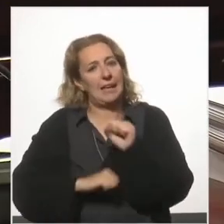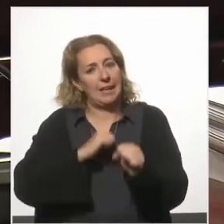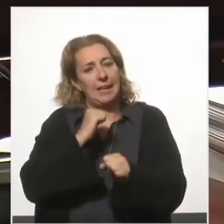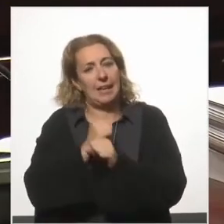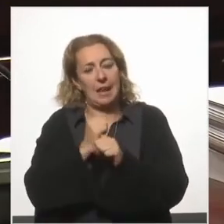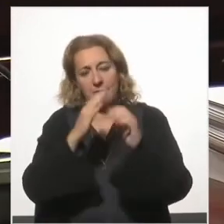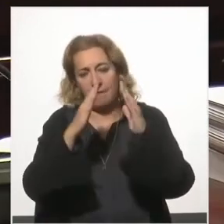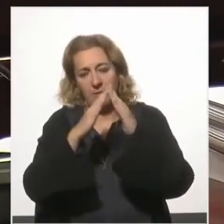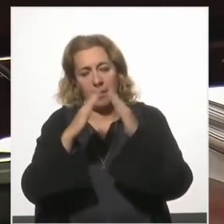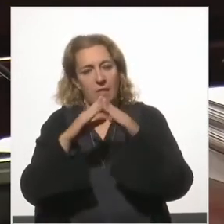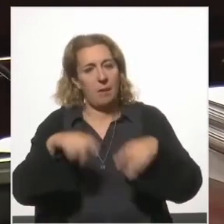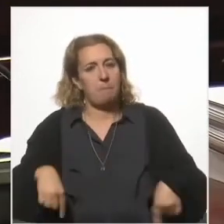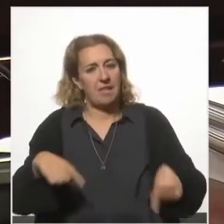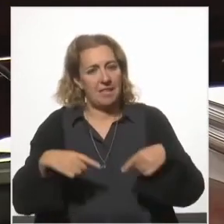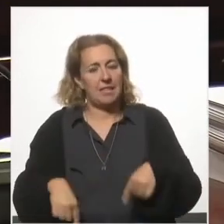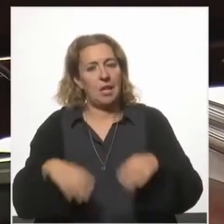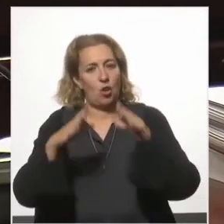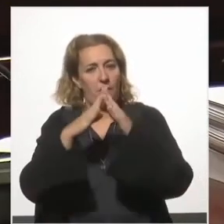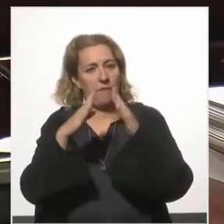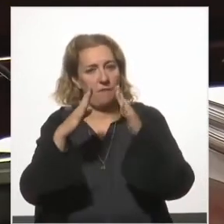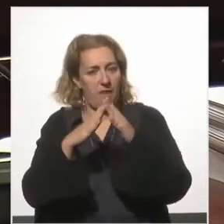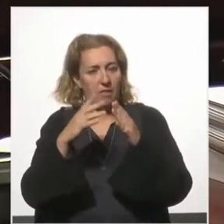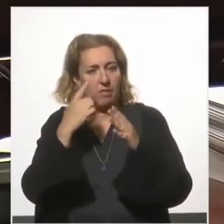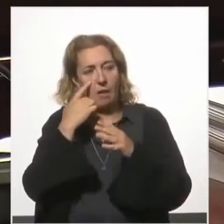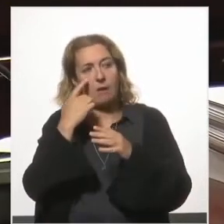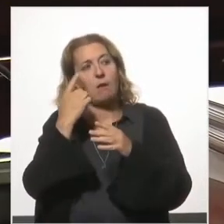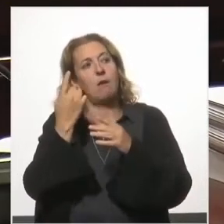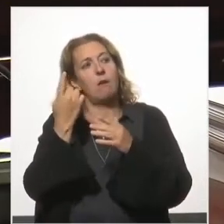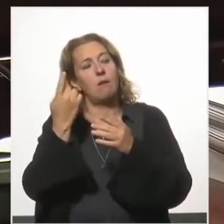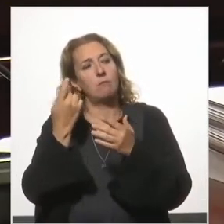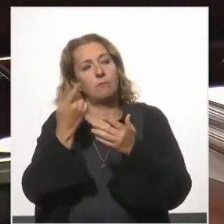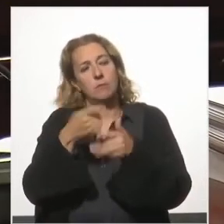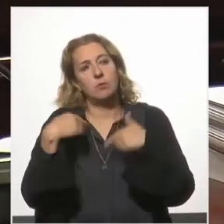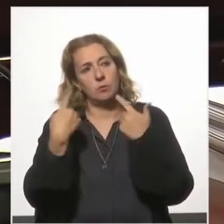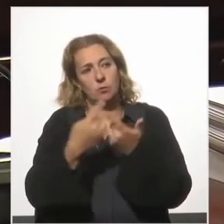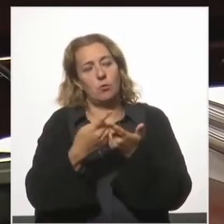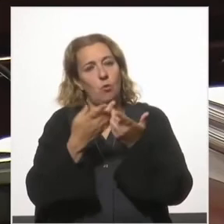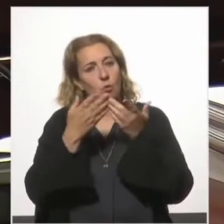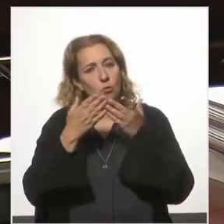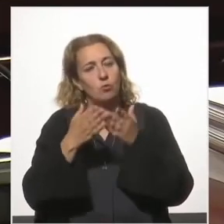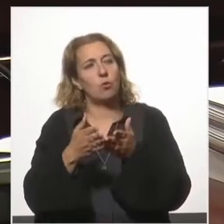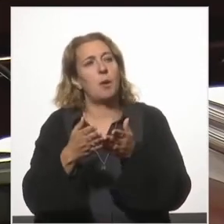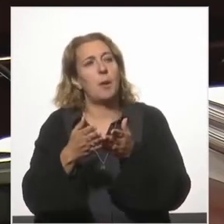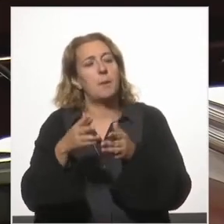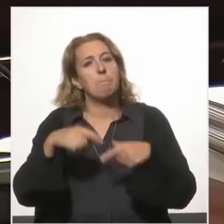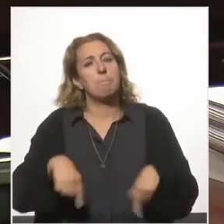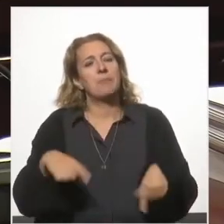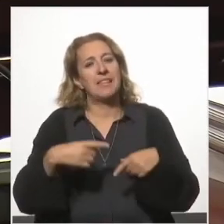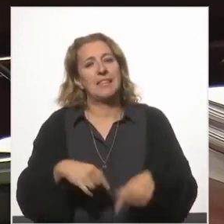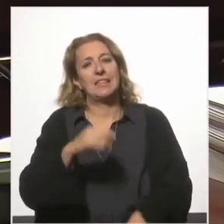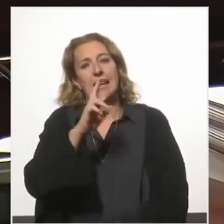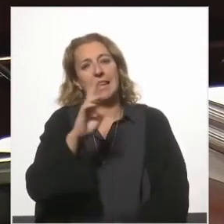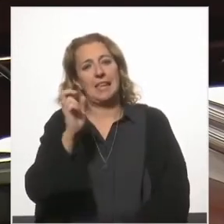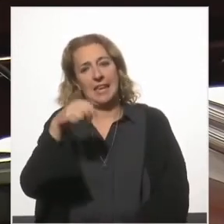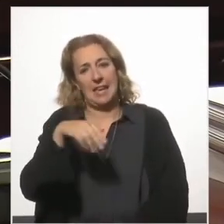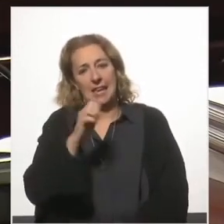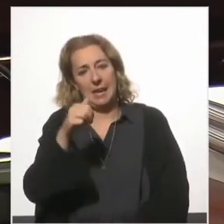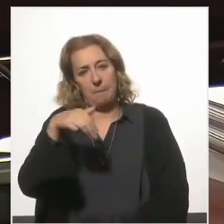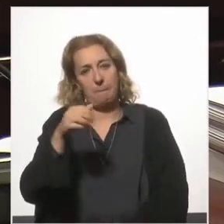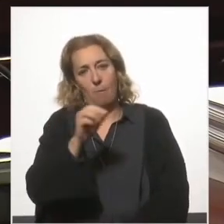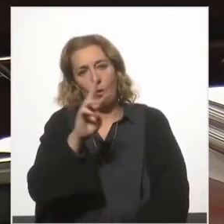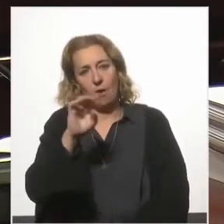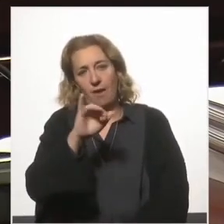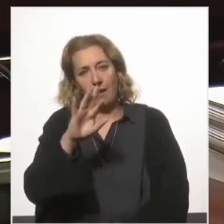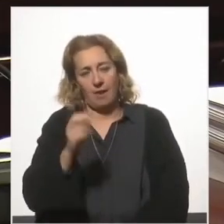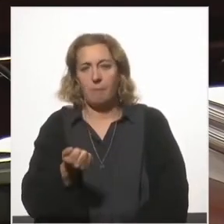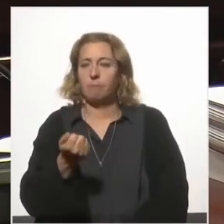del Ministerio de Vivienda, que apostamos, bajo la conducción de la ministra Irene Moreira, contribuya a